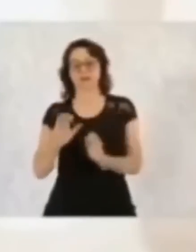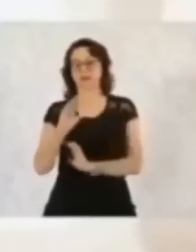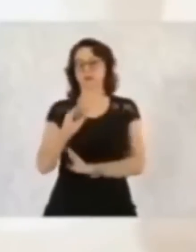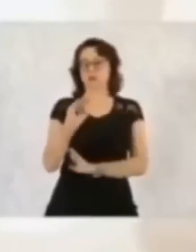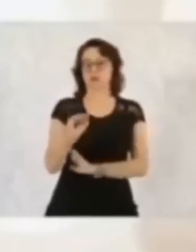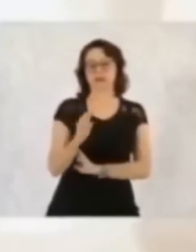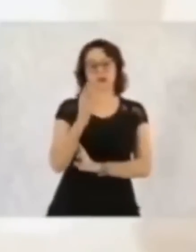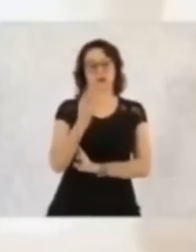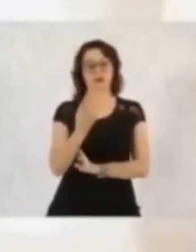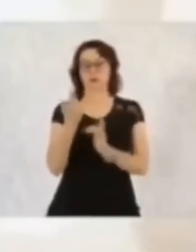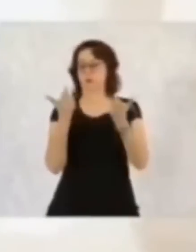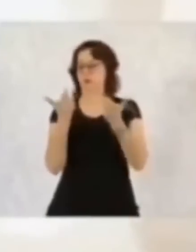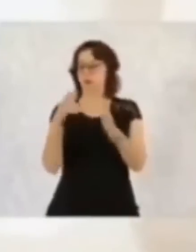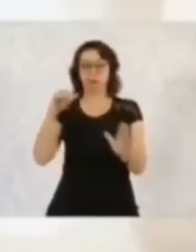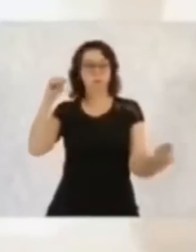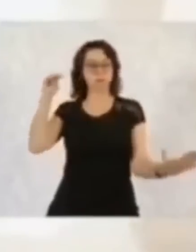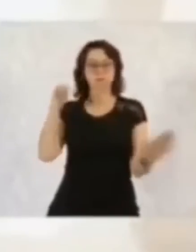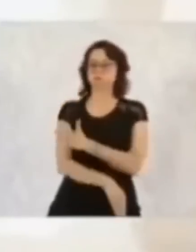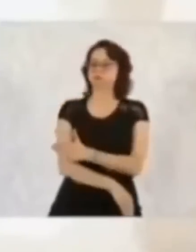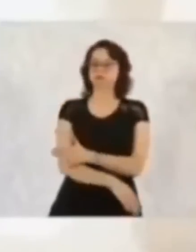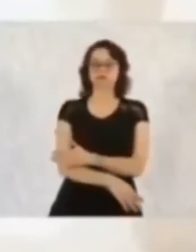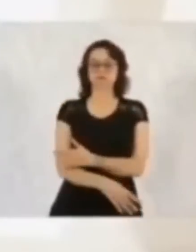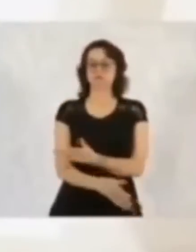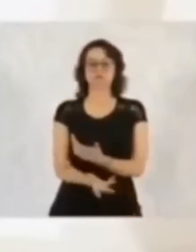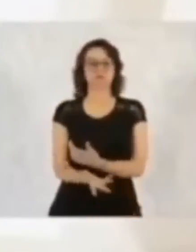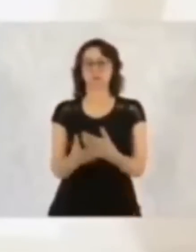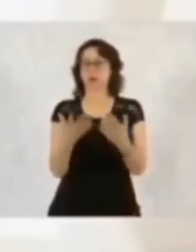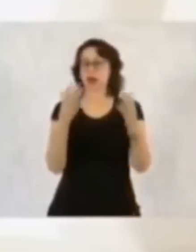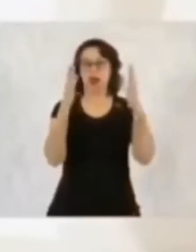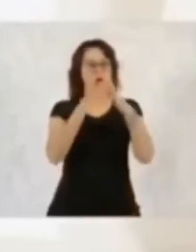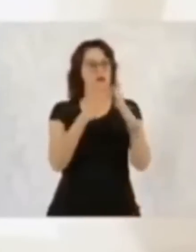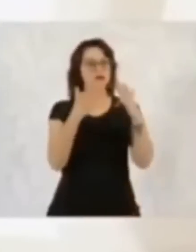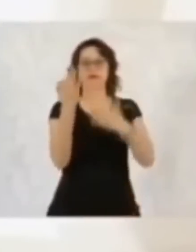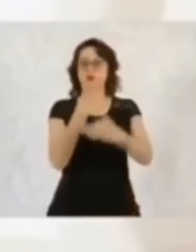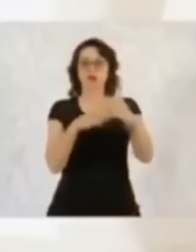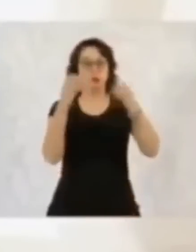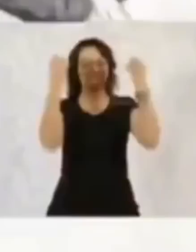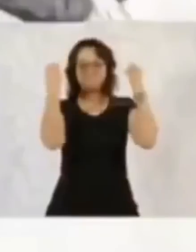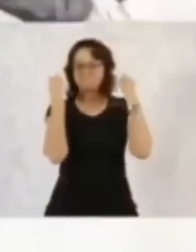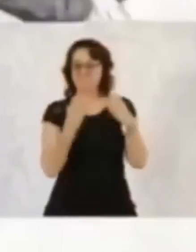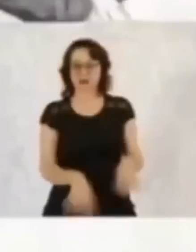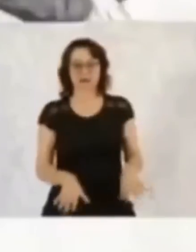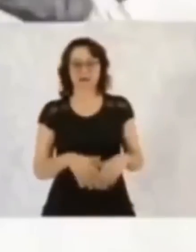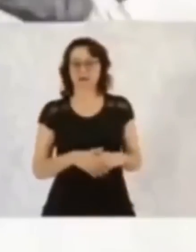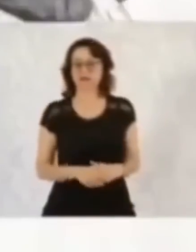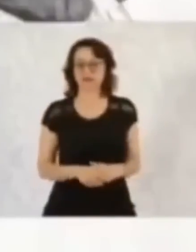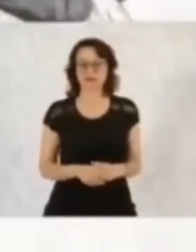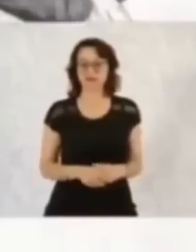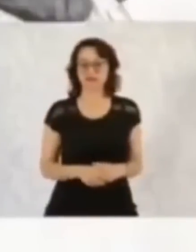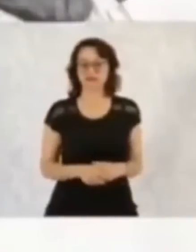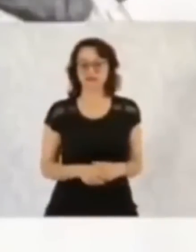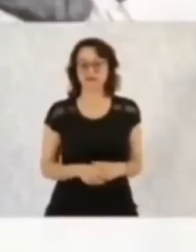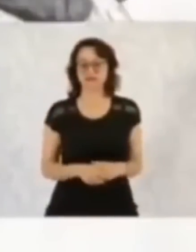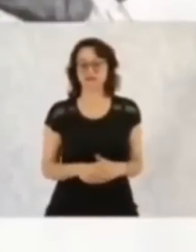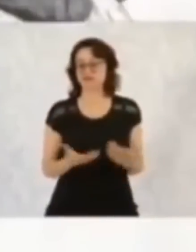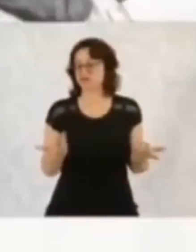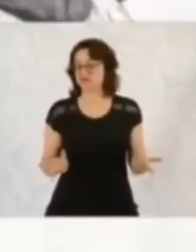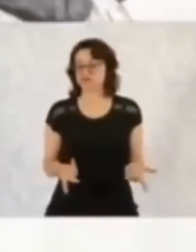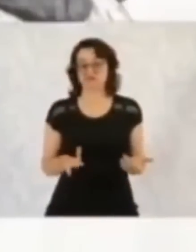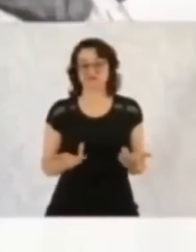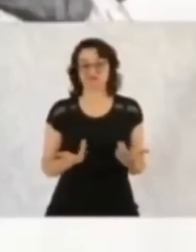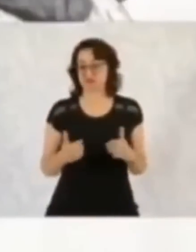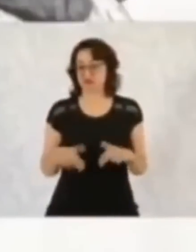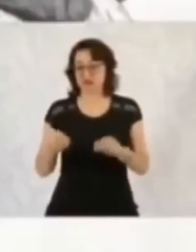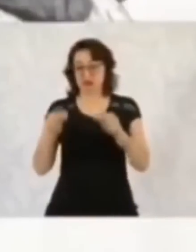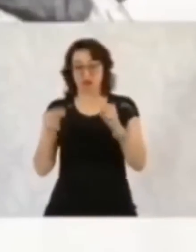pues cayeron en el no pago y perdieron todo. desde su pequeña vivienda hasta un